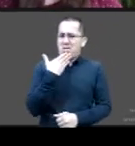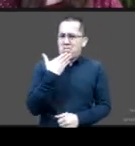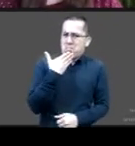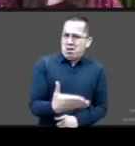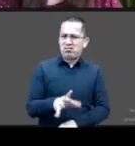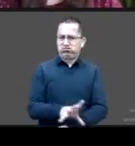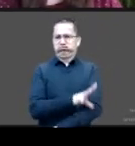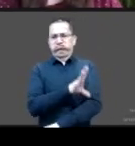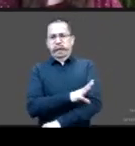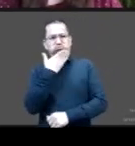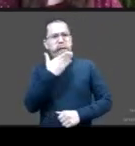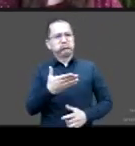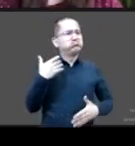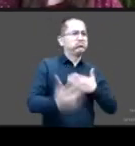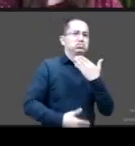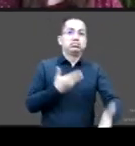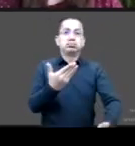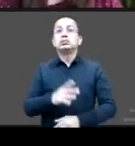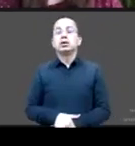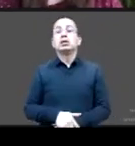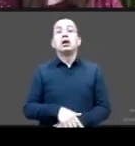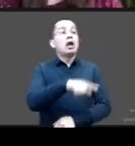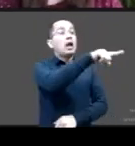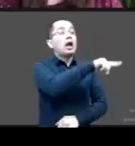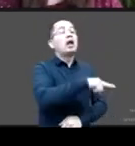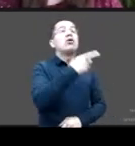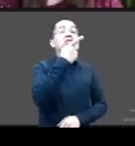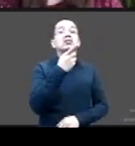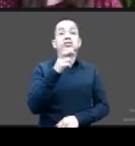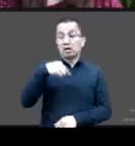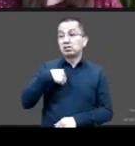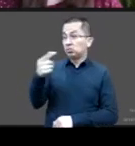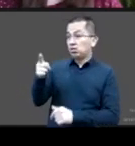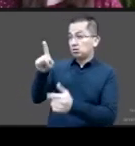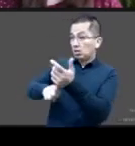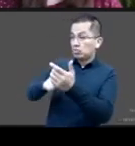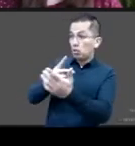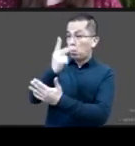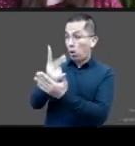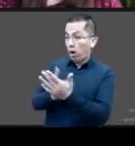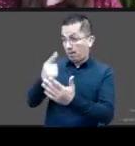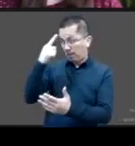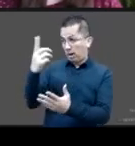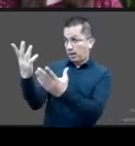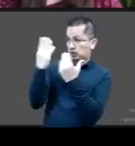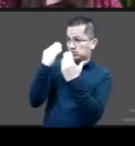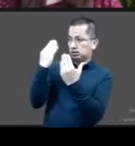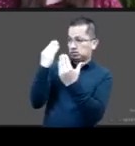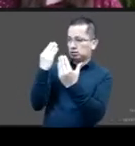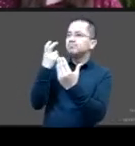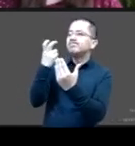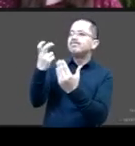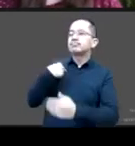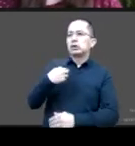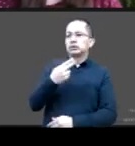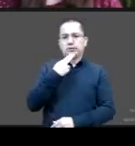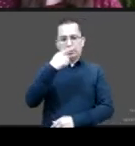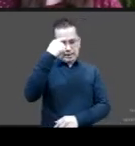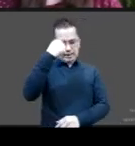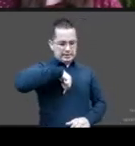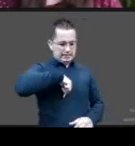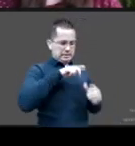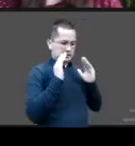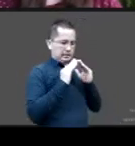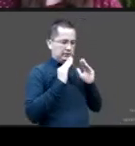es lo aprendido en el programa Jóvenes con Rumbo nos ayudó a sobrellevar en nuestras casas